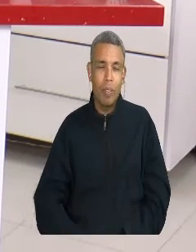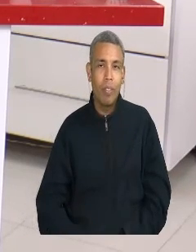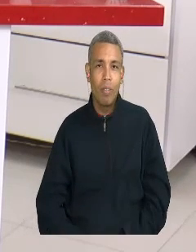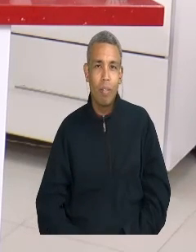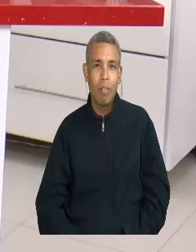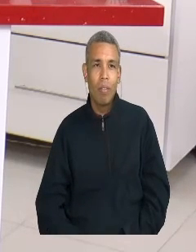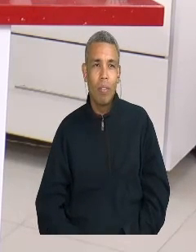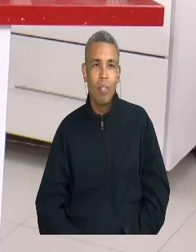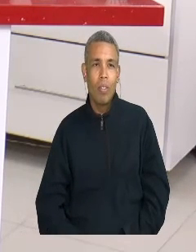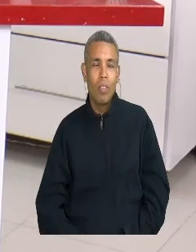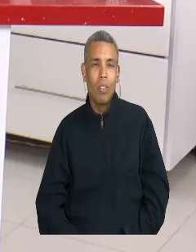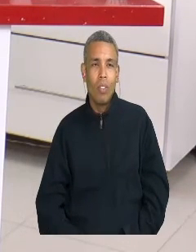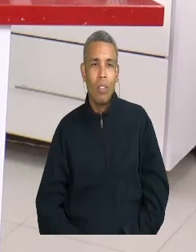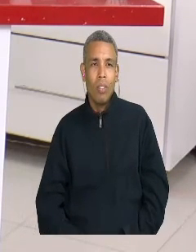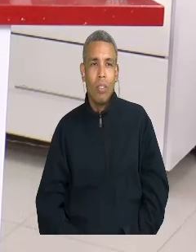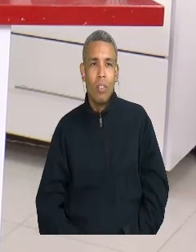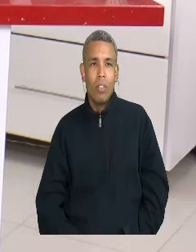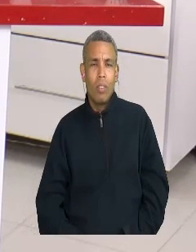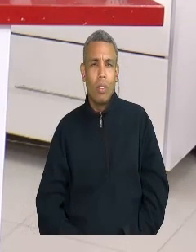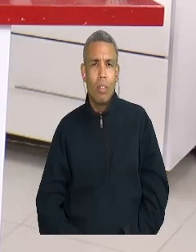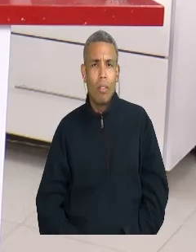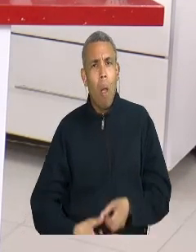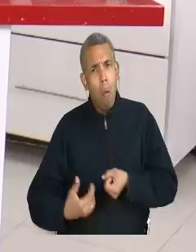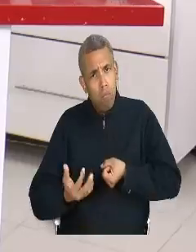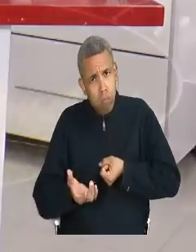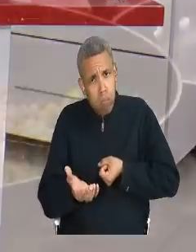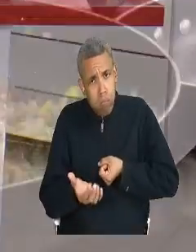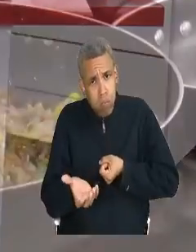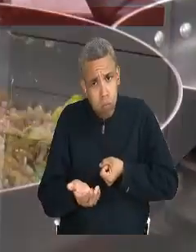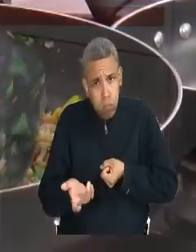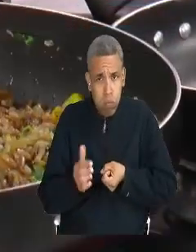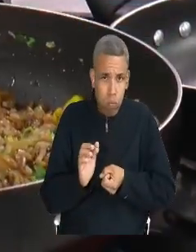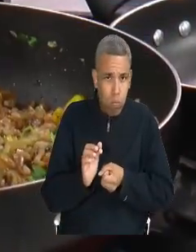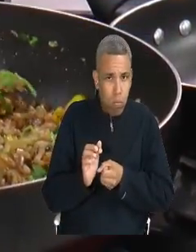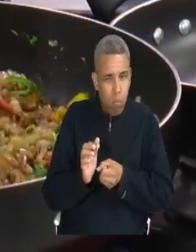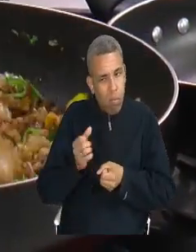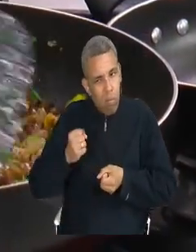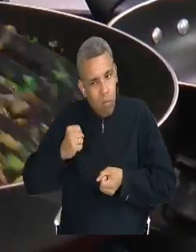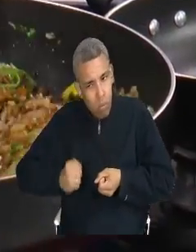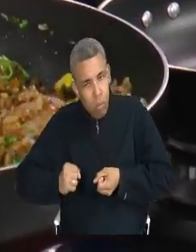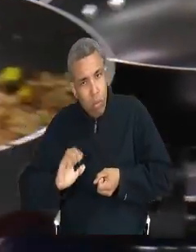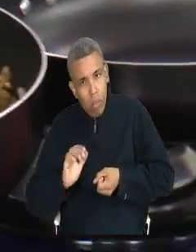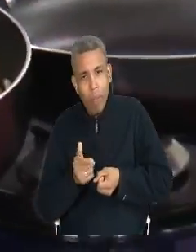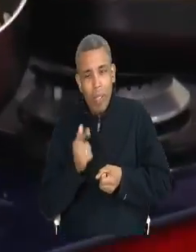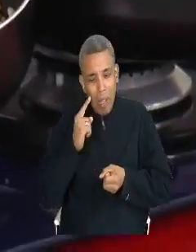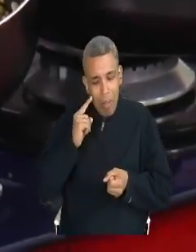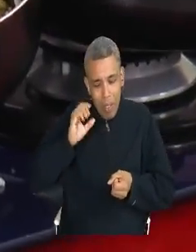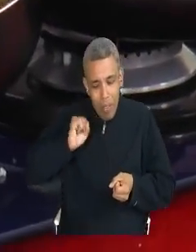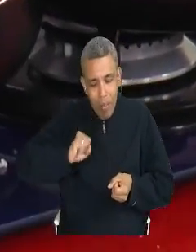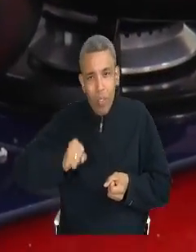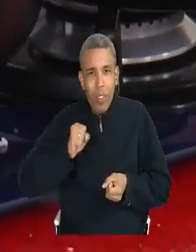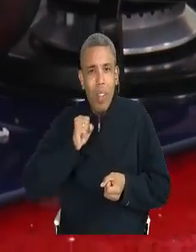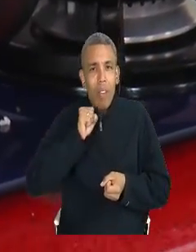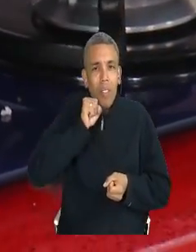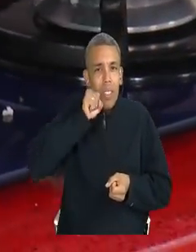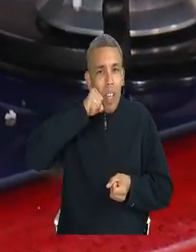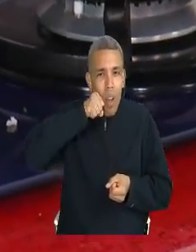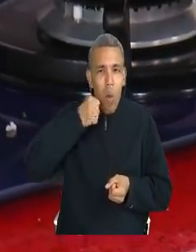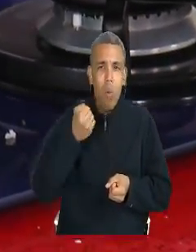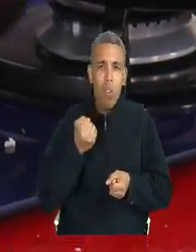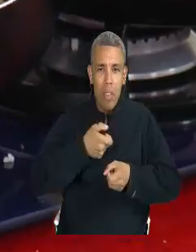fuerte y una cocción más prolongada, entonces no se van a marchitar. Se ve la zanahoria, se ve el maíz tierno,